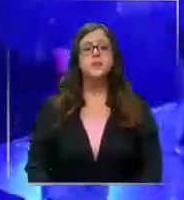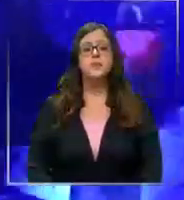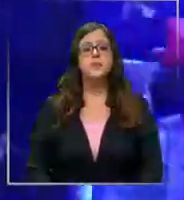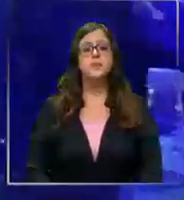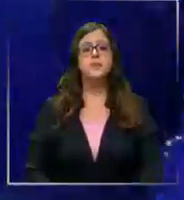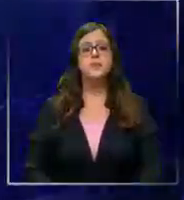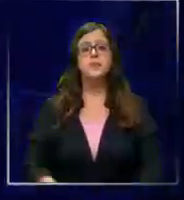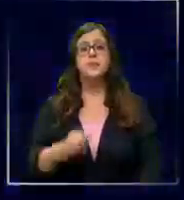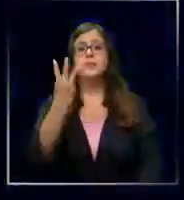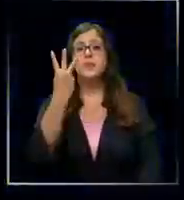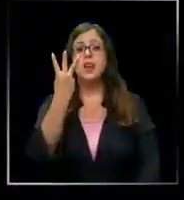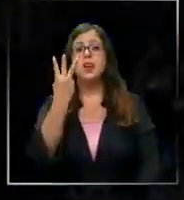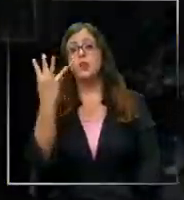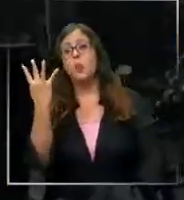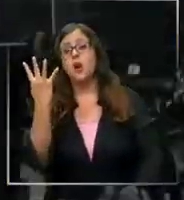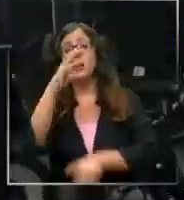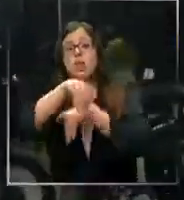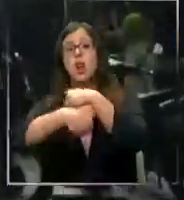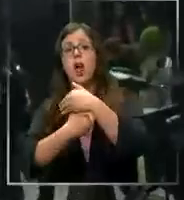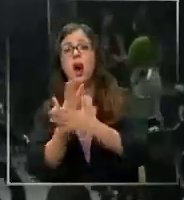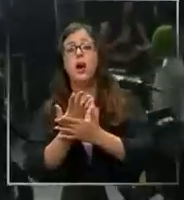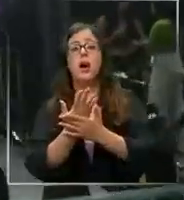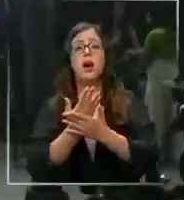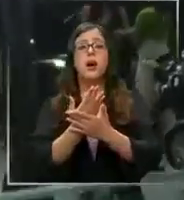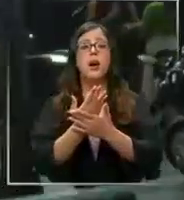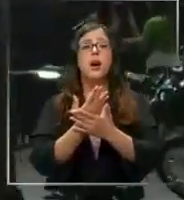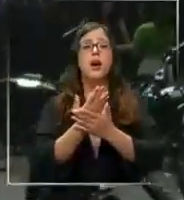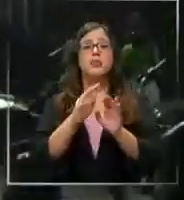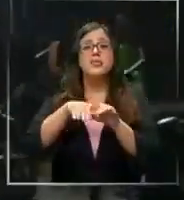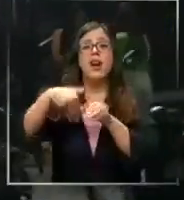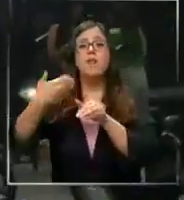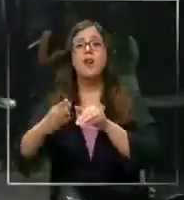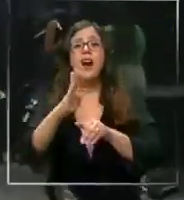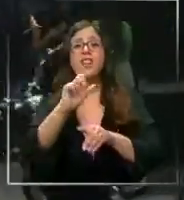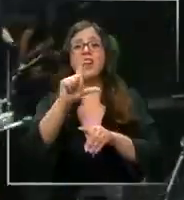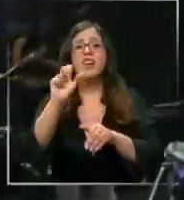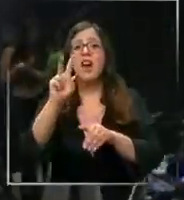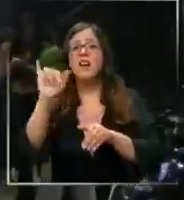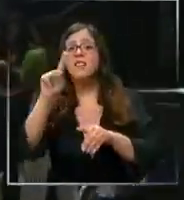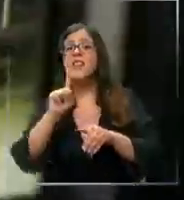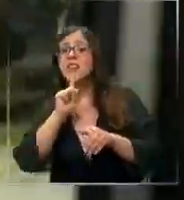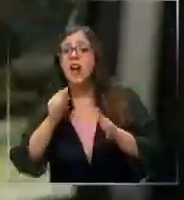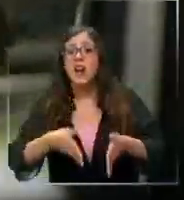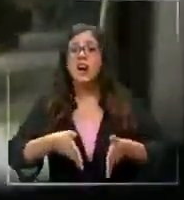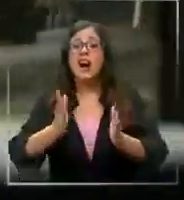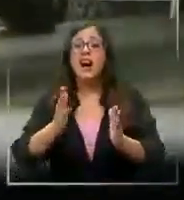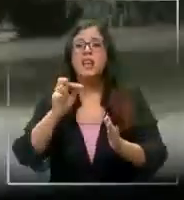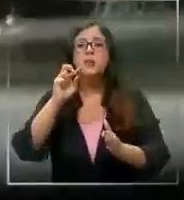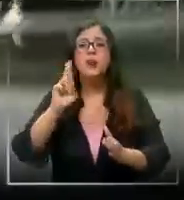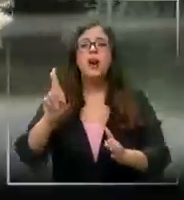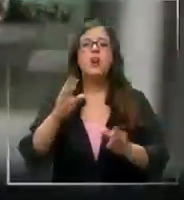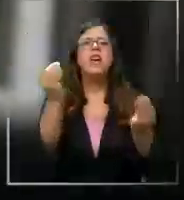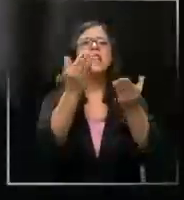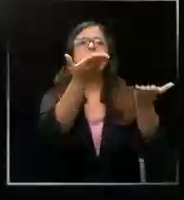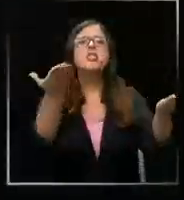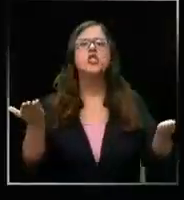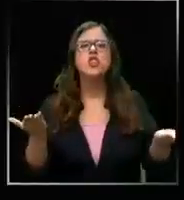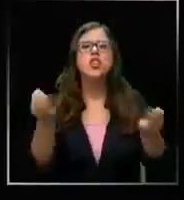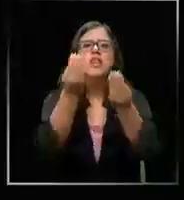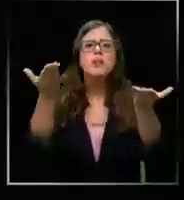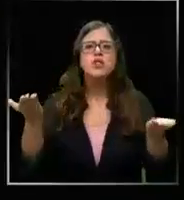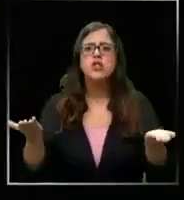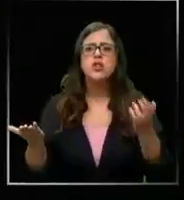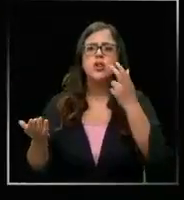nos dieron las 3 y así las 4 de la mañana y Bellavista afuera comienza a mostrar su peor cara. ¿Qué te pasó? ¿Qué te